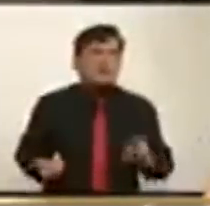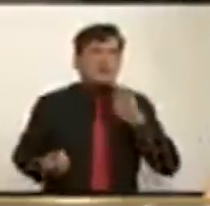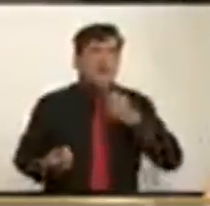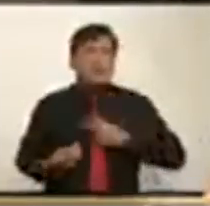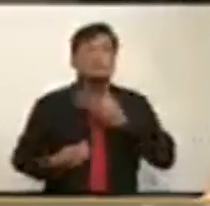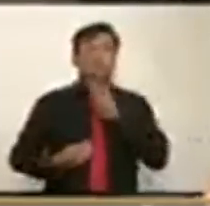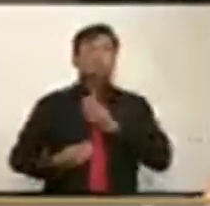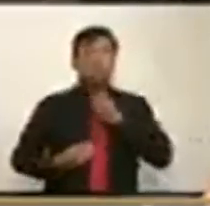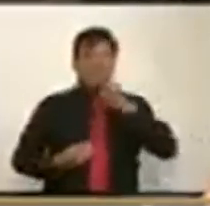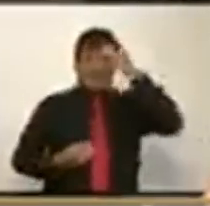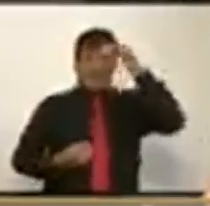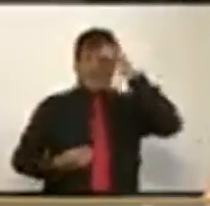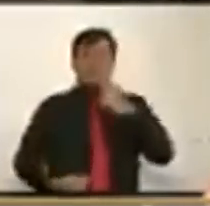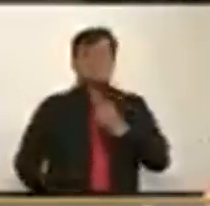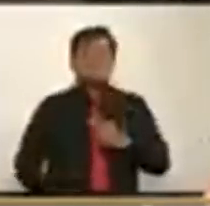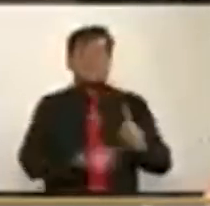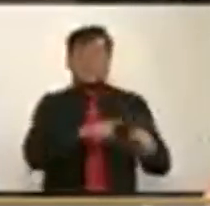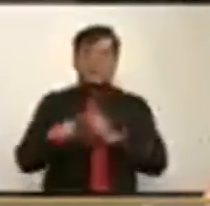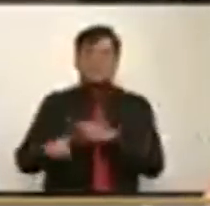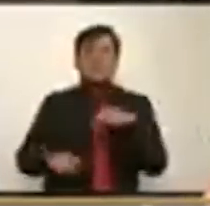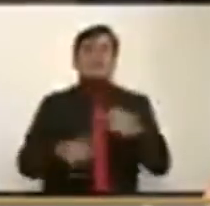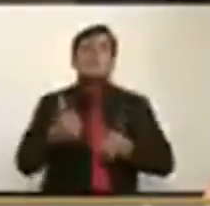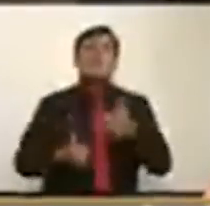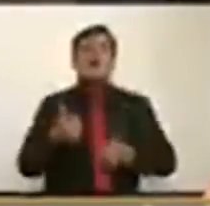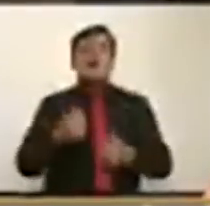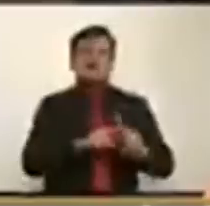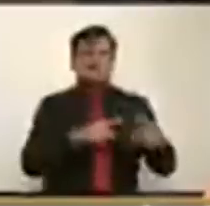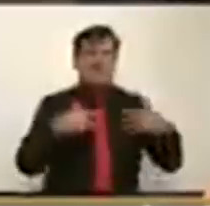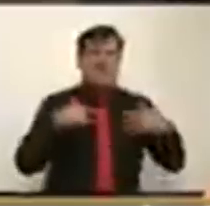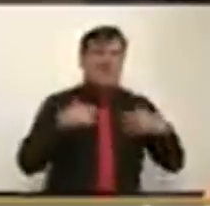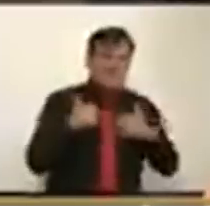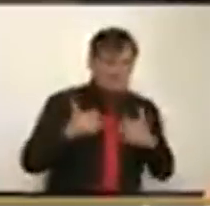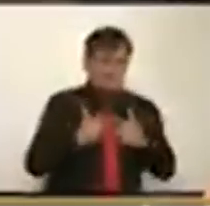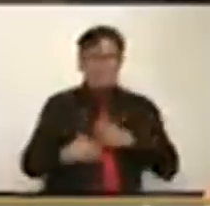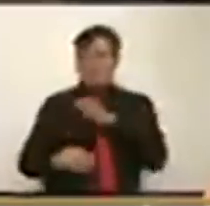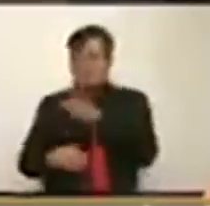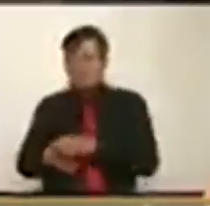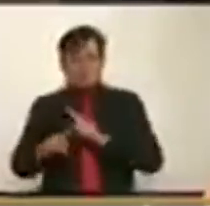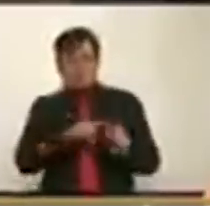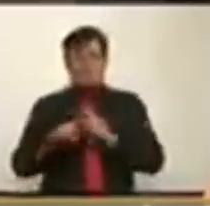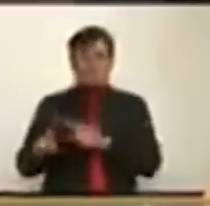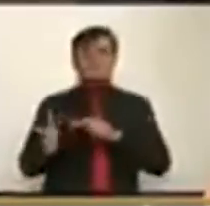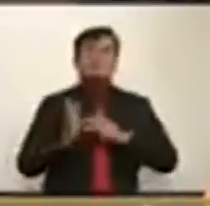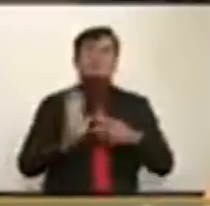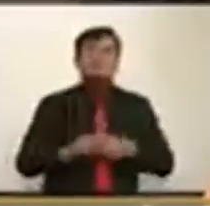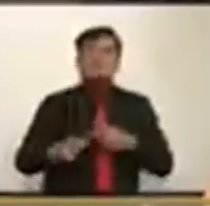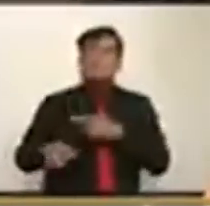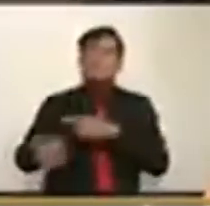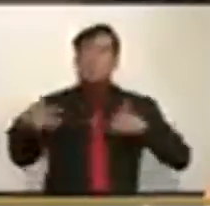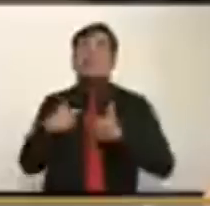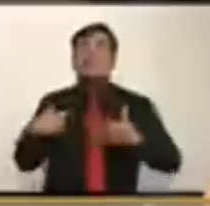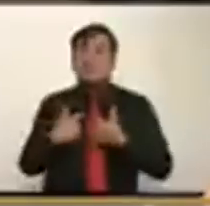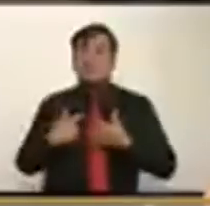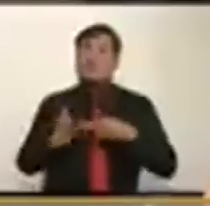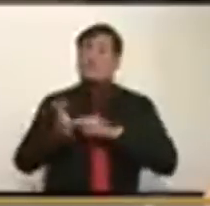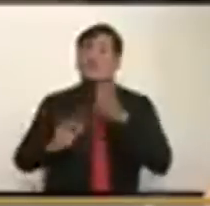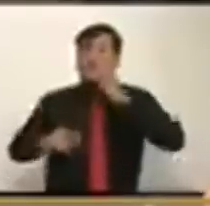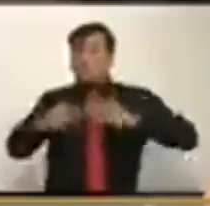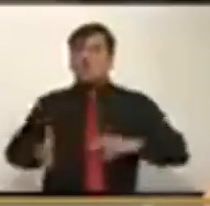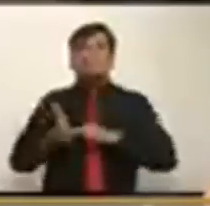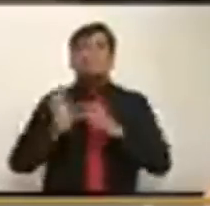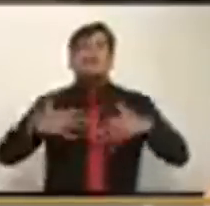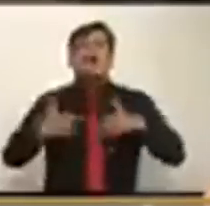Aristóteles. Lo que diferencia al ser humano del animal es que es un animal hablante.